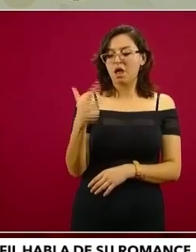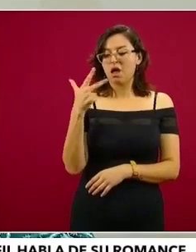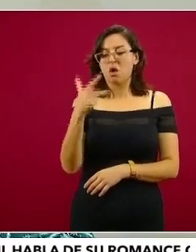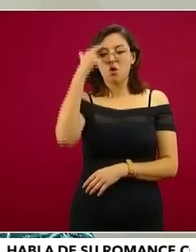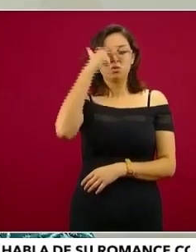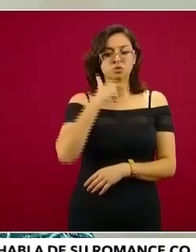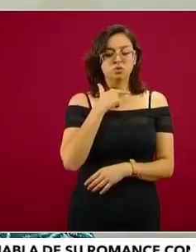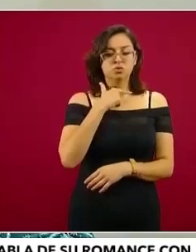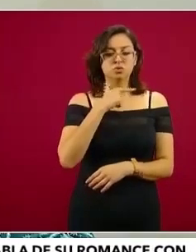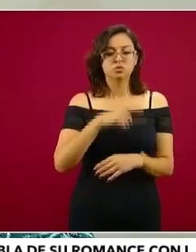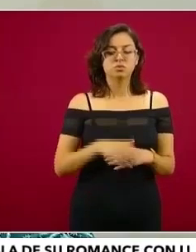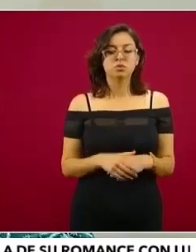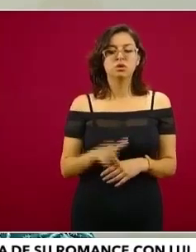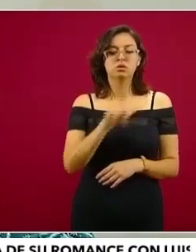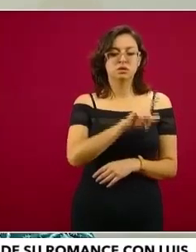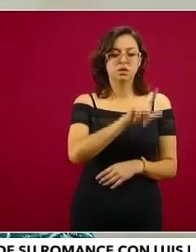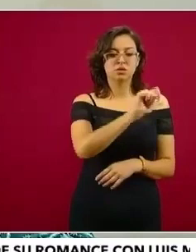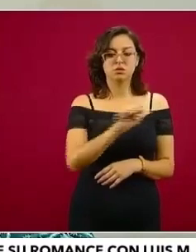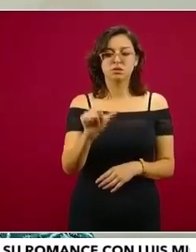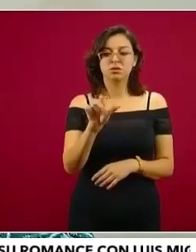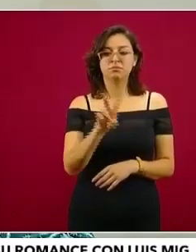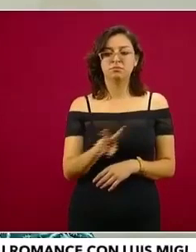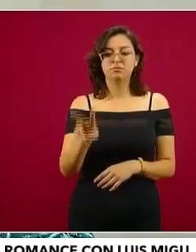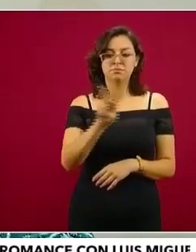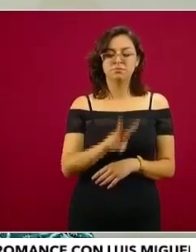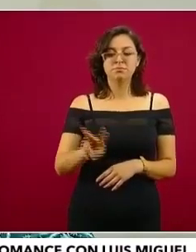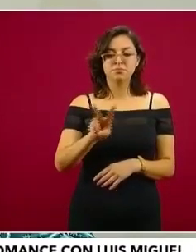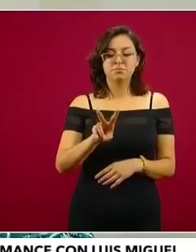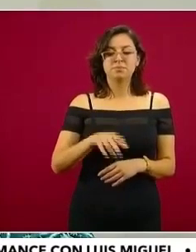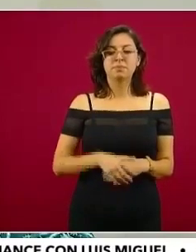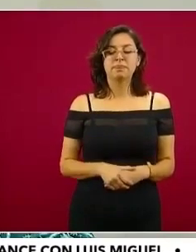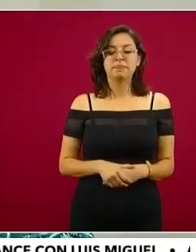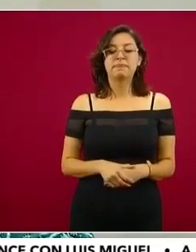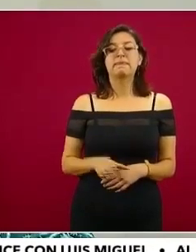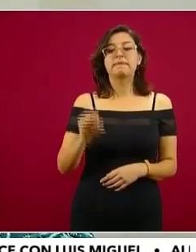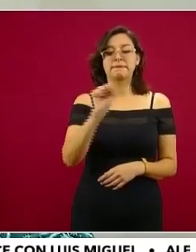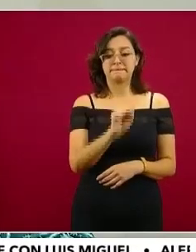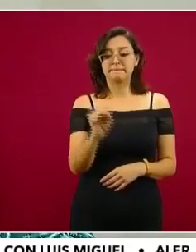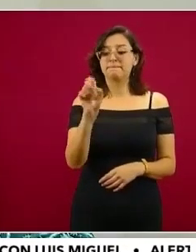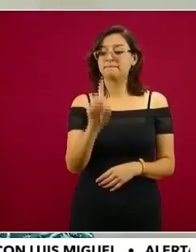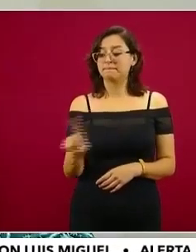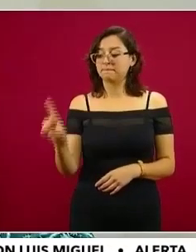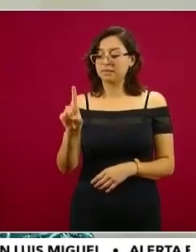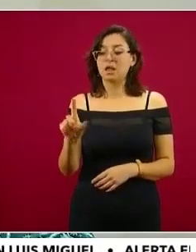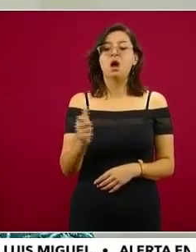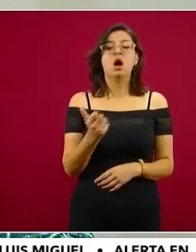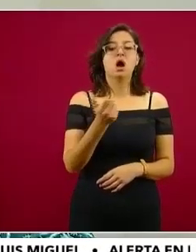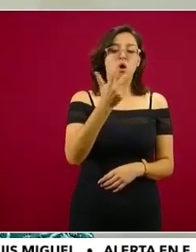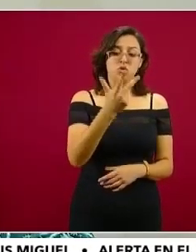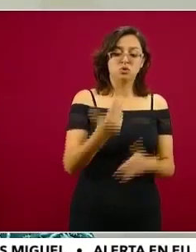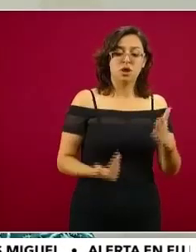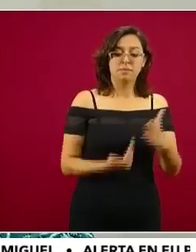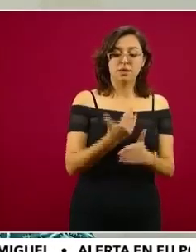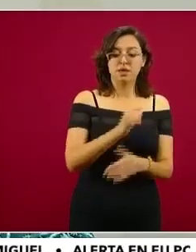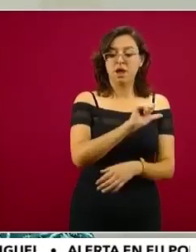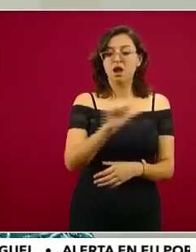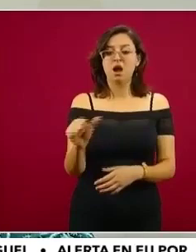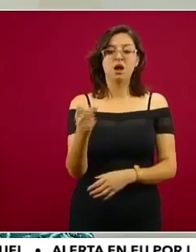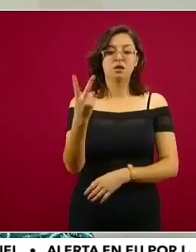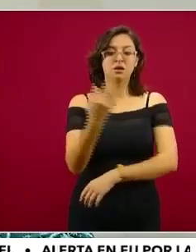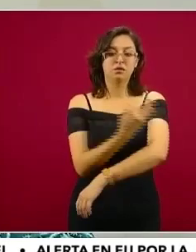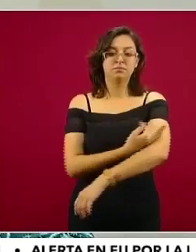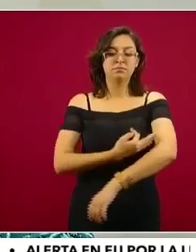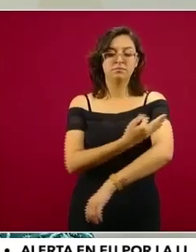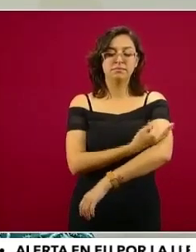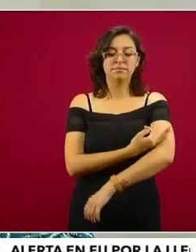noche, de lunes a viernes, y los fines de semana son de 8 de la mañana a 2 de la tarde.